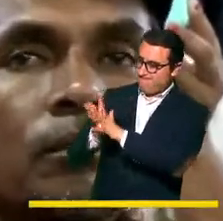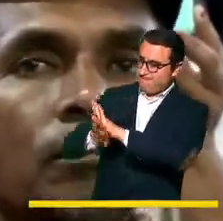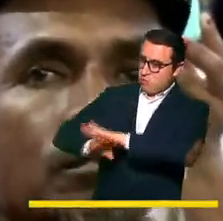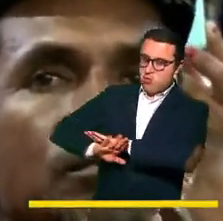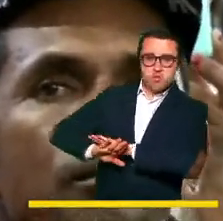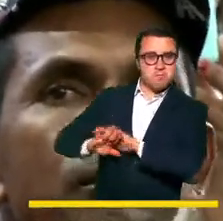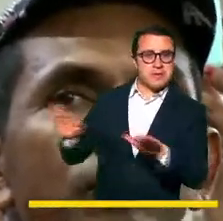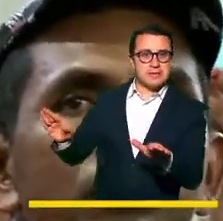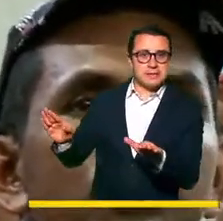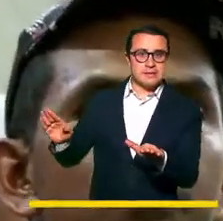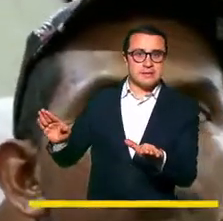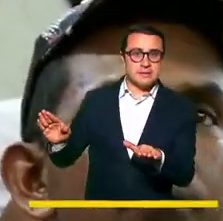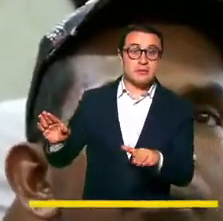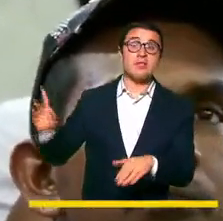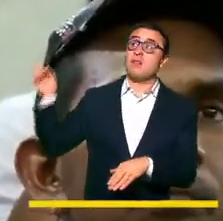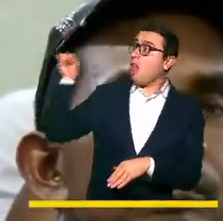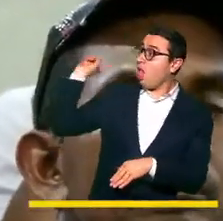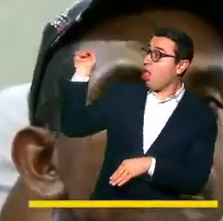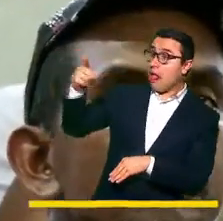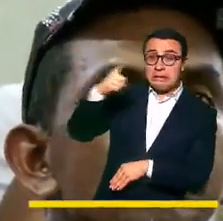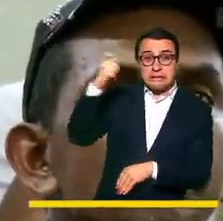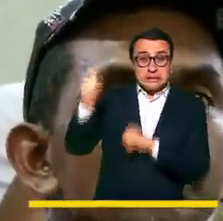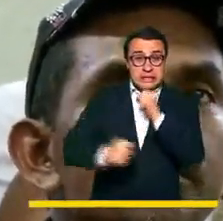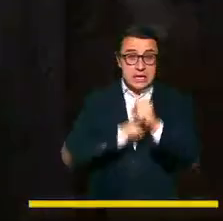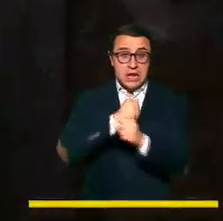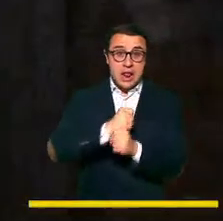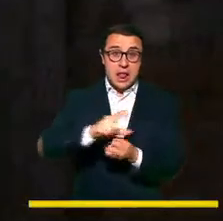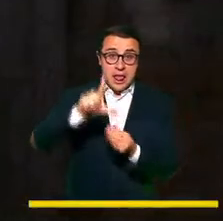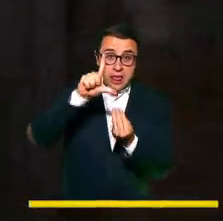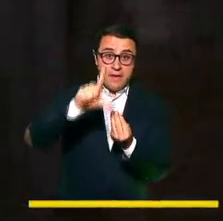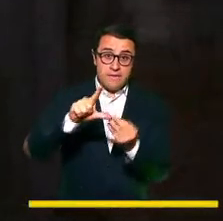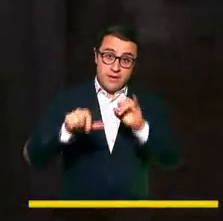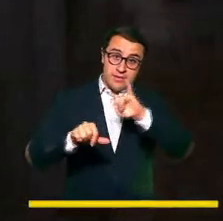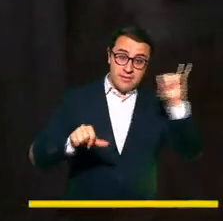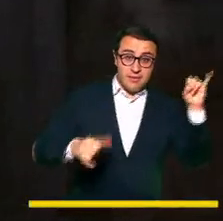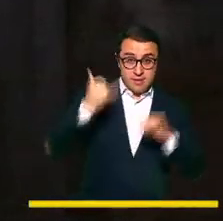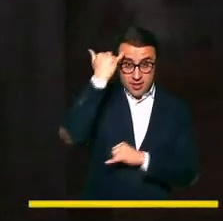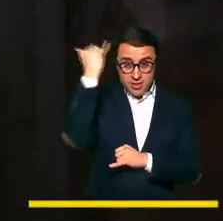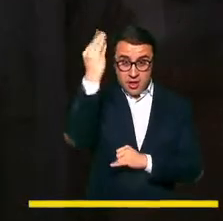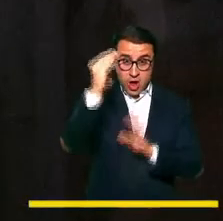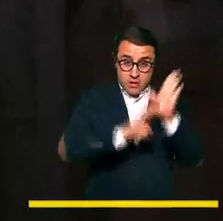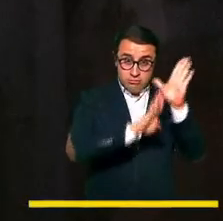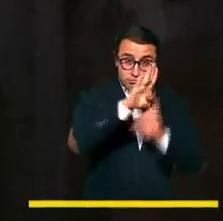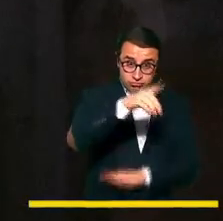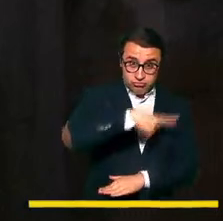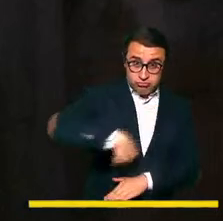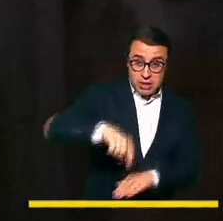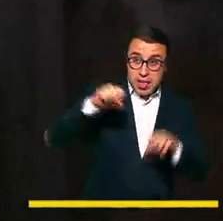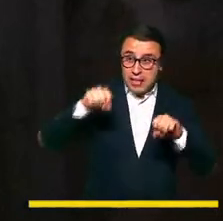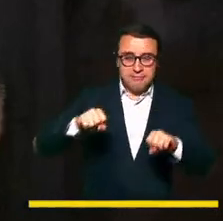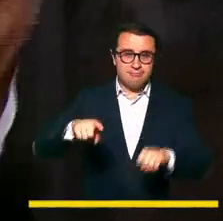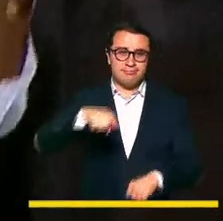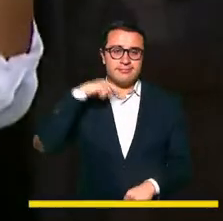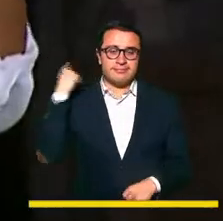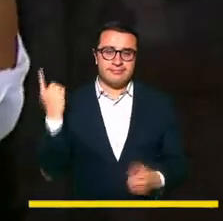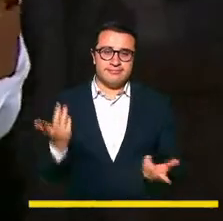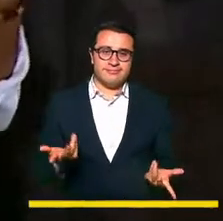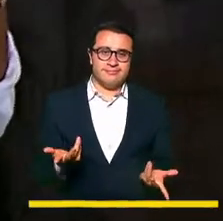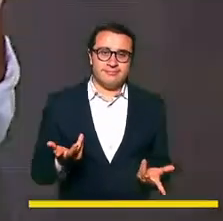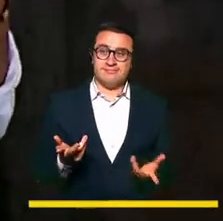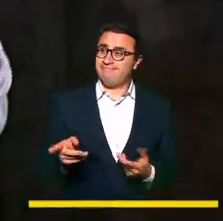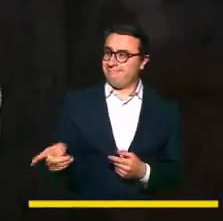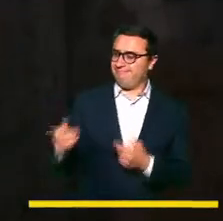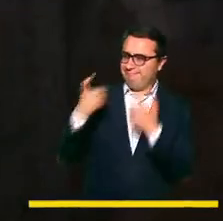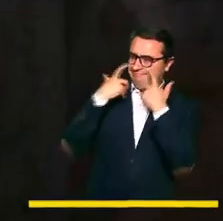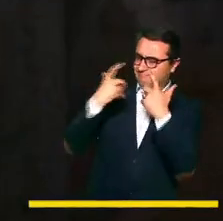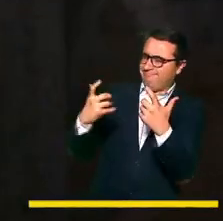siglo derogar los liberales de izquierda y progresistas de Colombia. Es todo un periplo